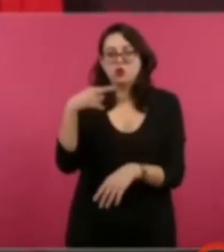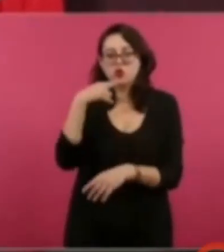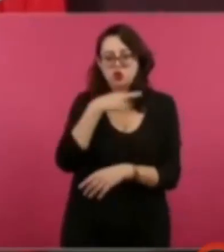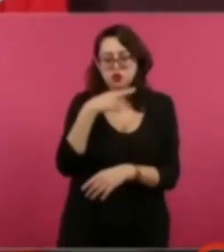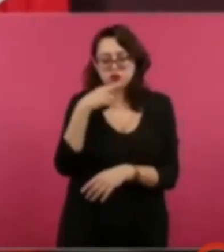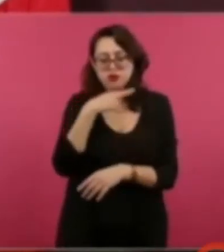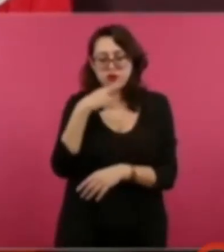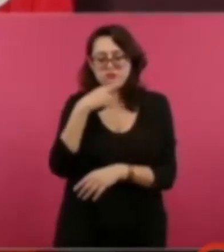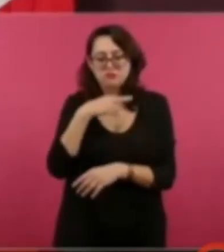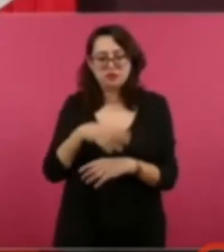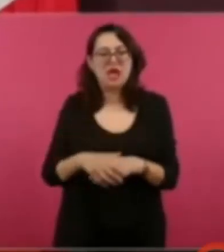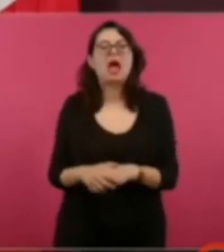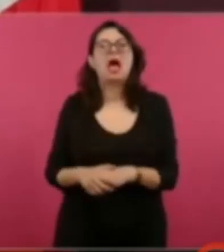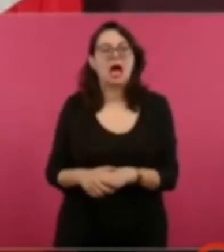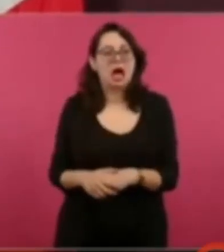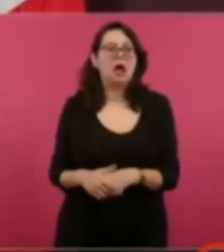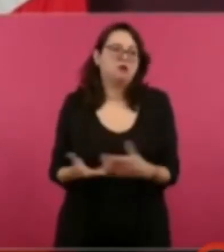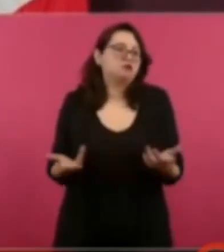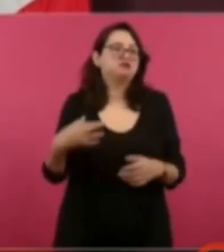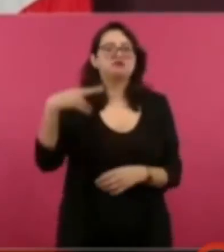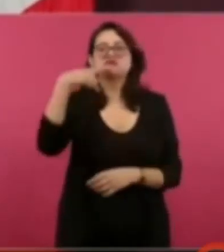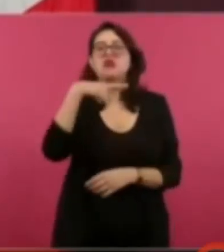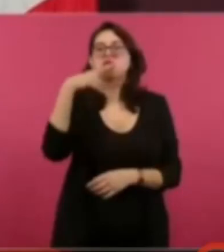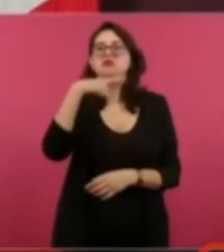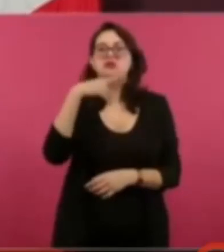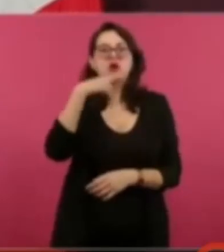optáramos por racias y